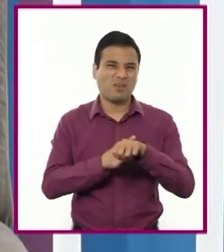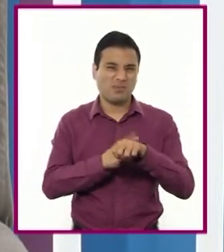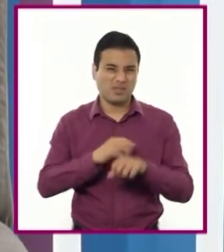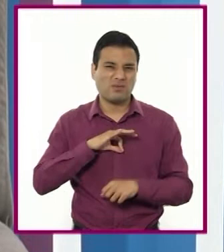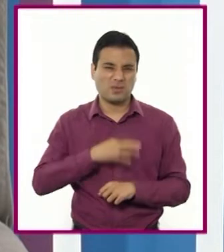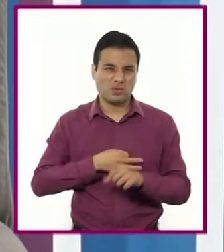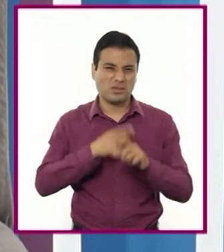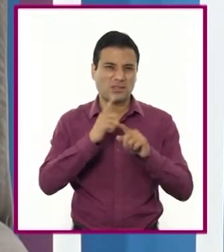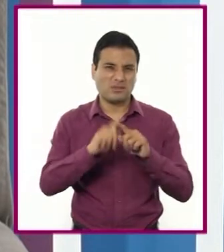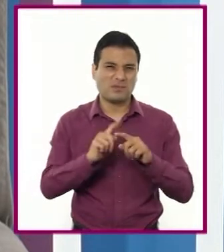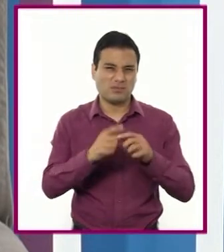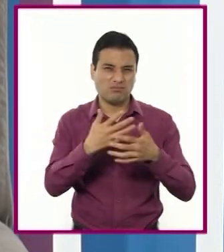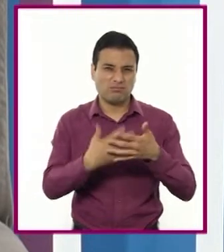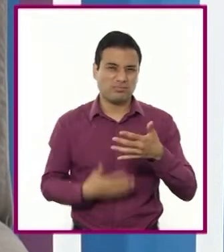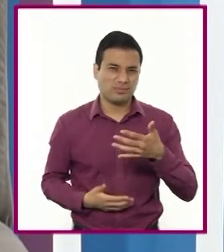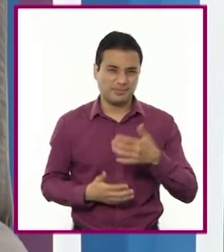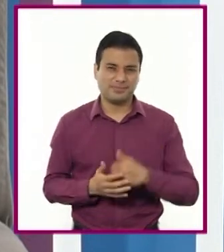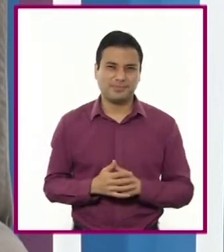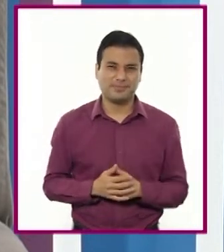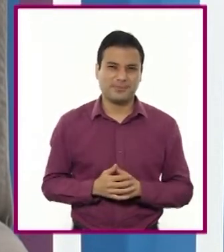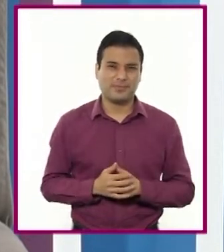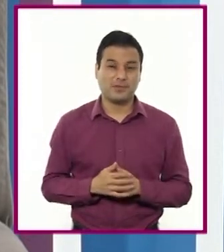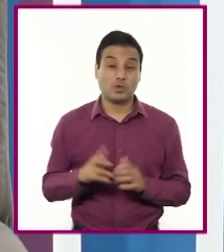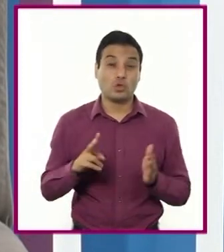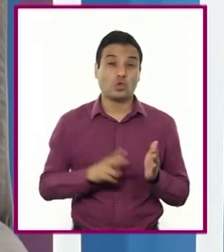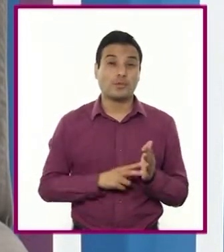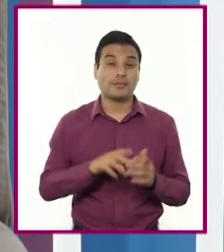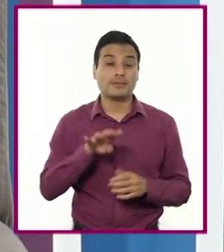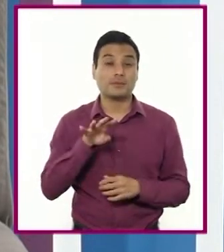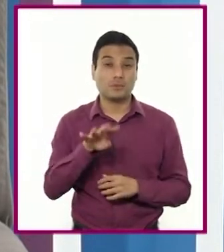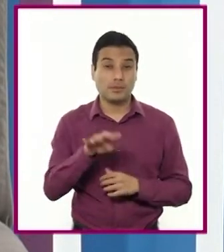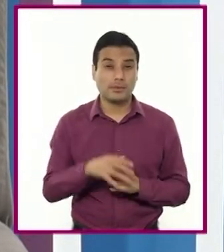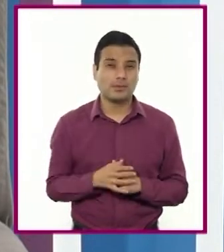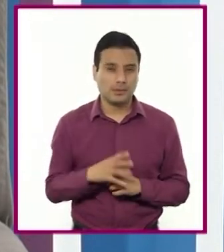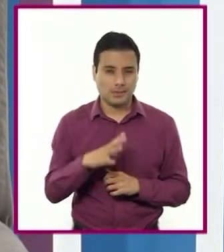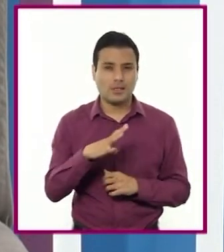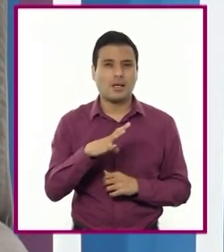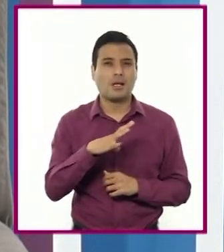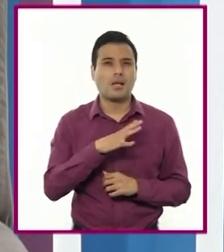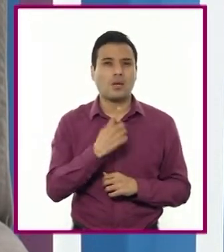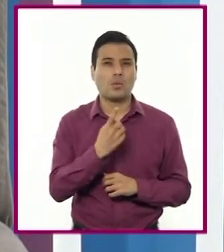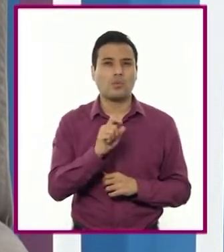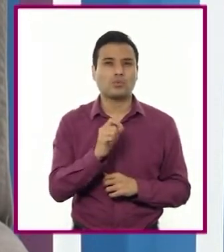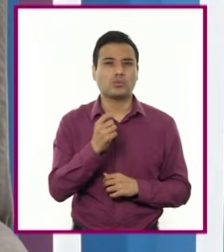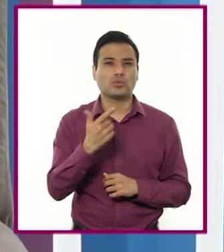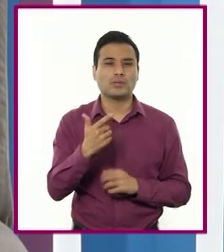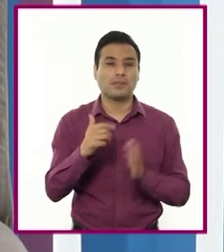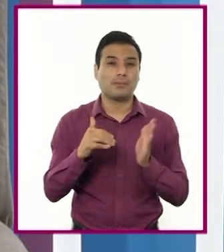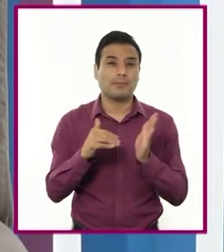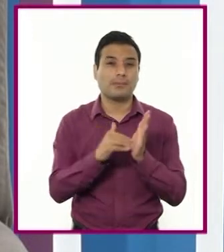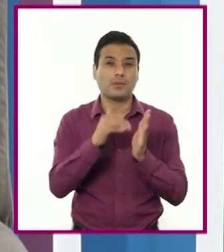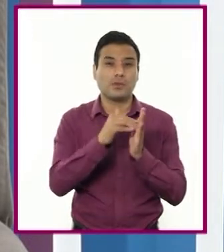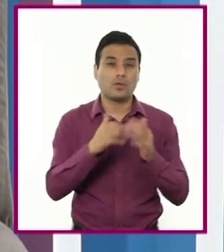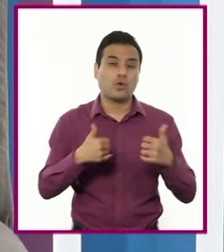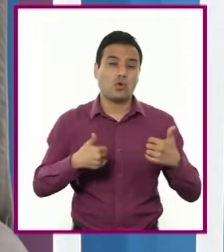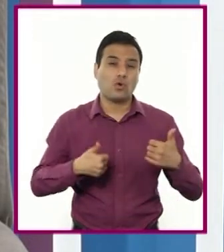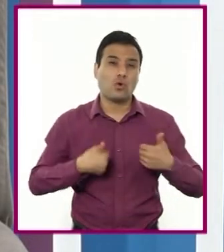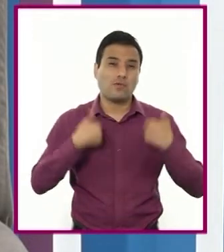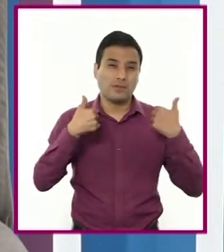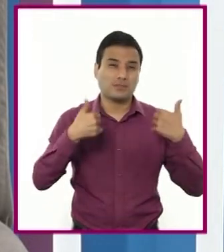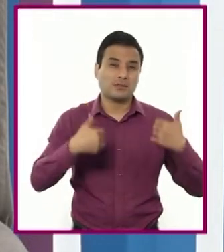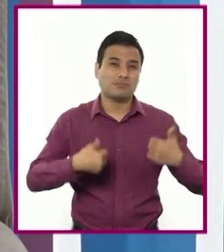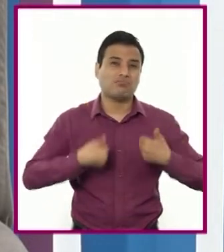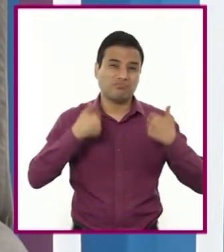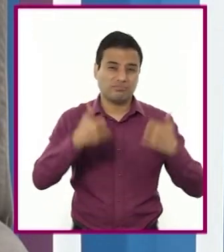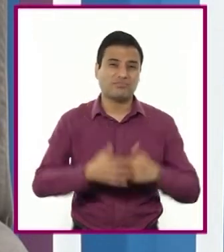infecciosas. Según los cálculos, en 2019 había 1.7 millones de adolescentes